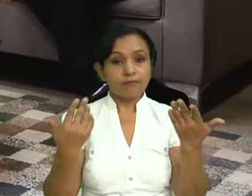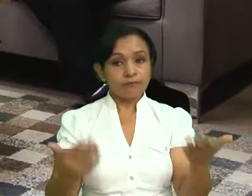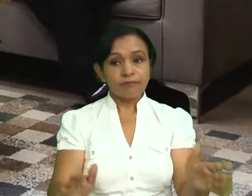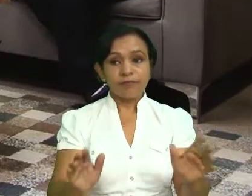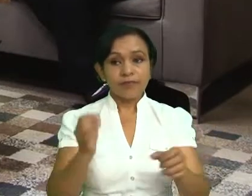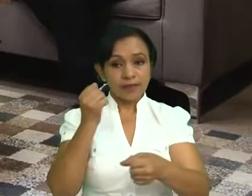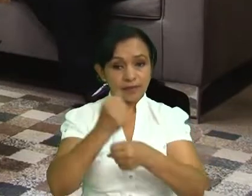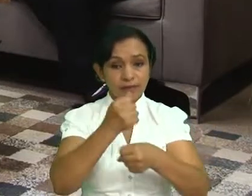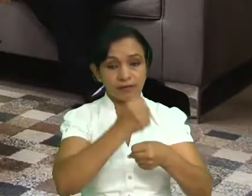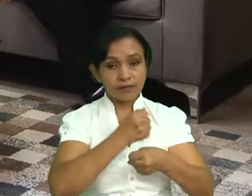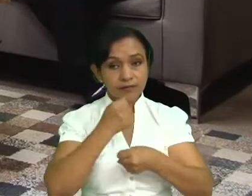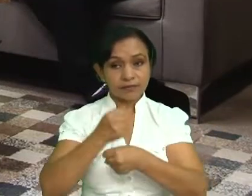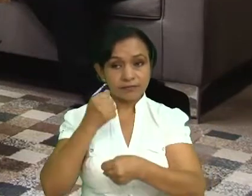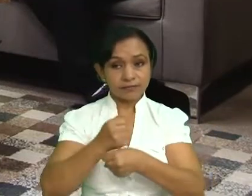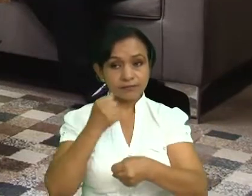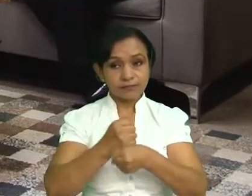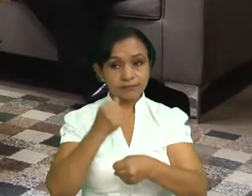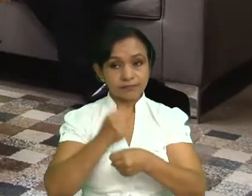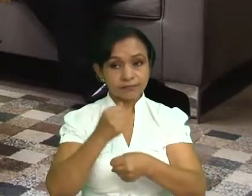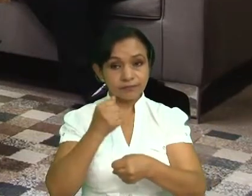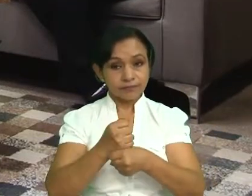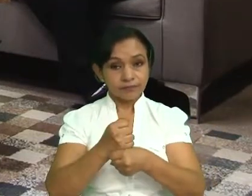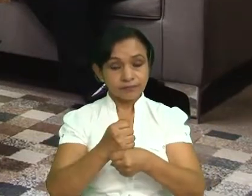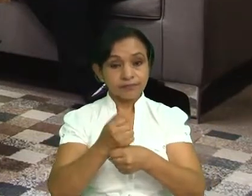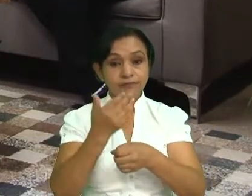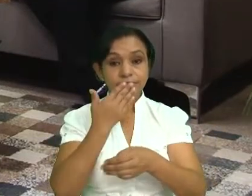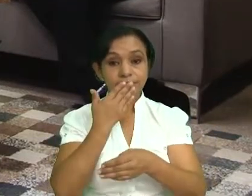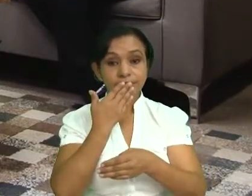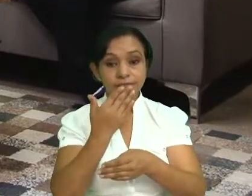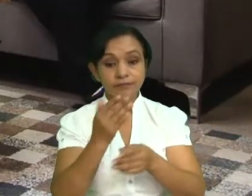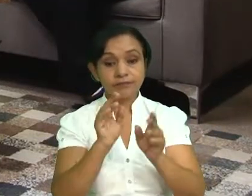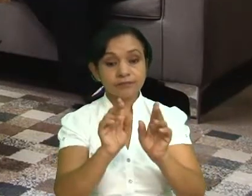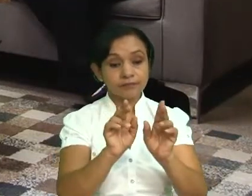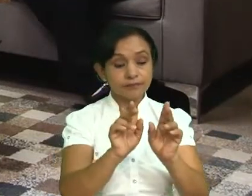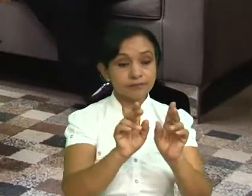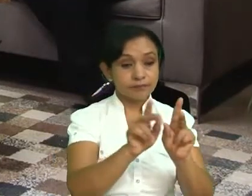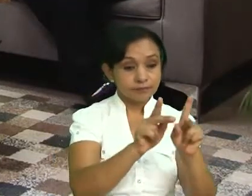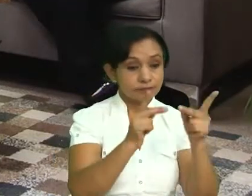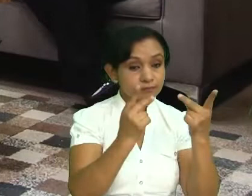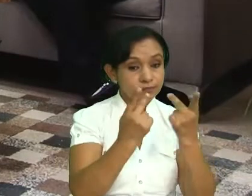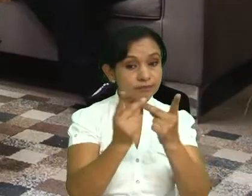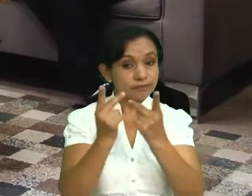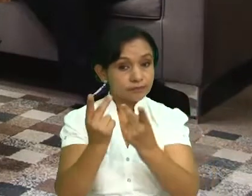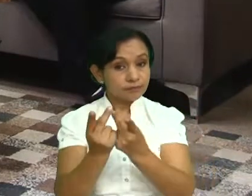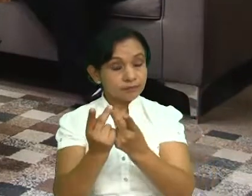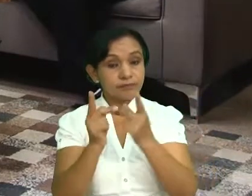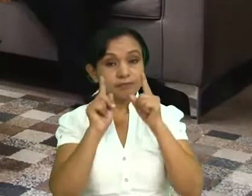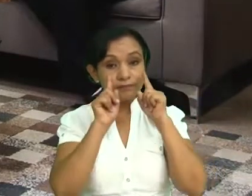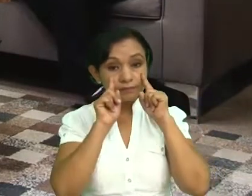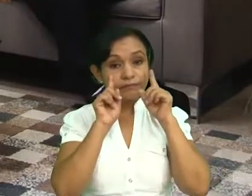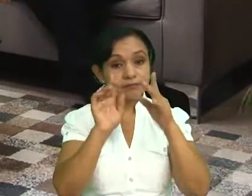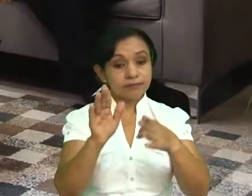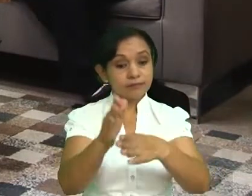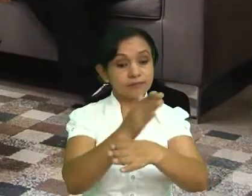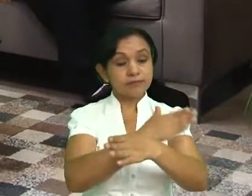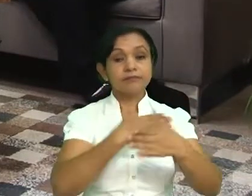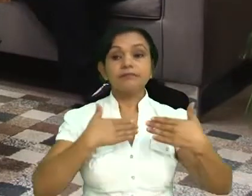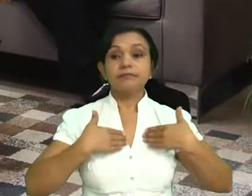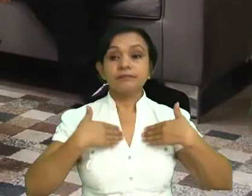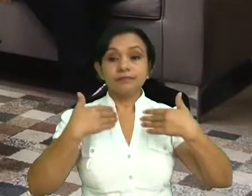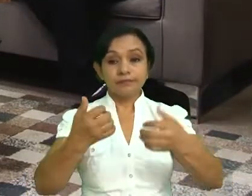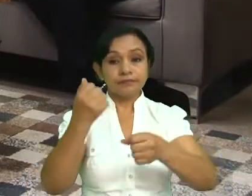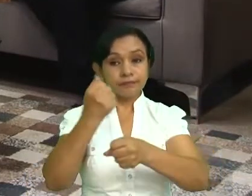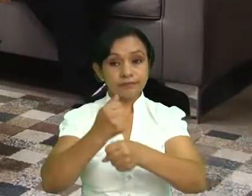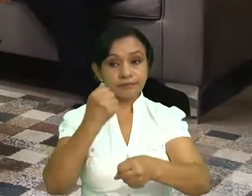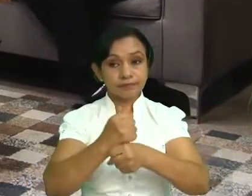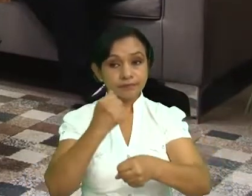estamos trabajando primero en pro del bienestar de la población, de las medidas de prevención, pero que también nosotros estamos